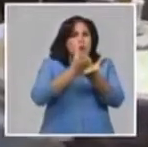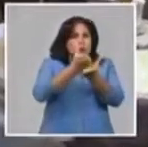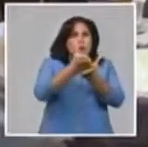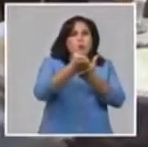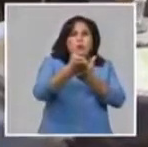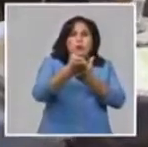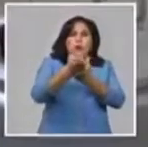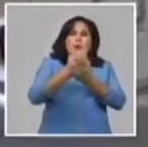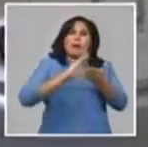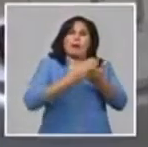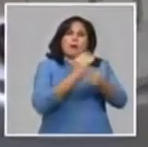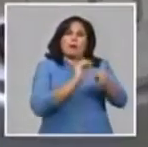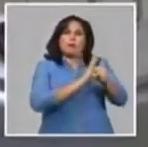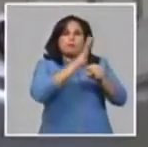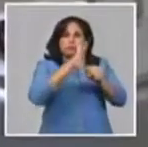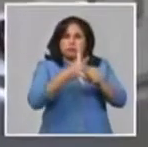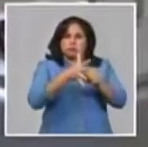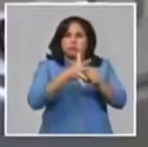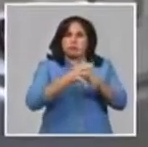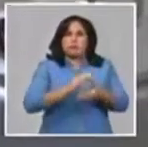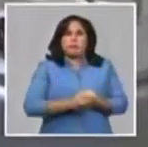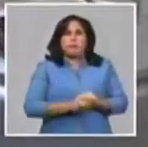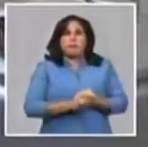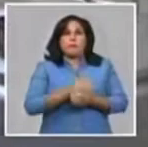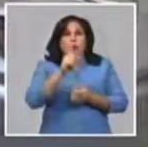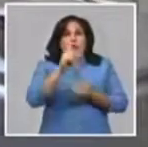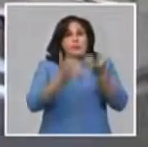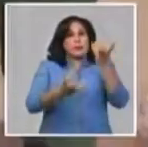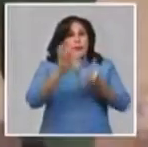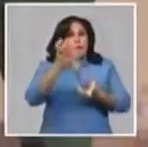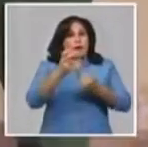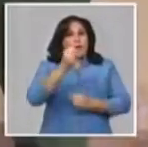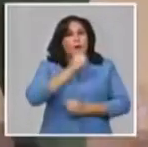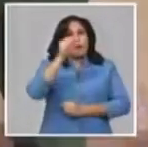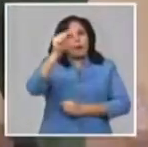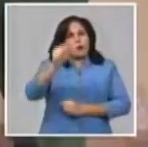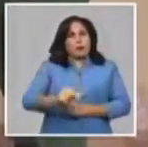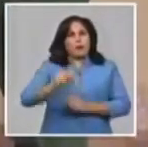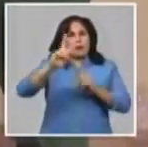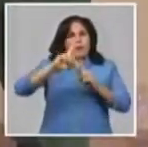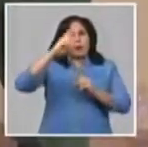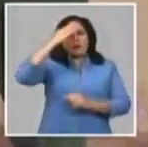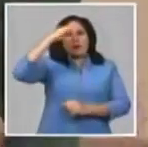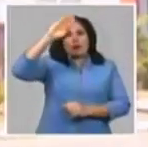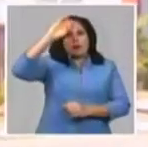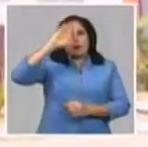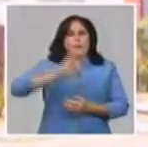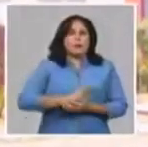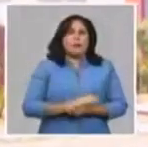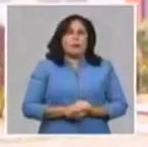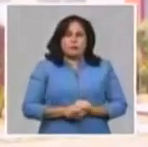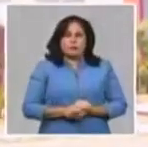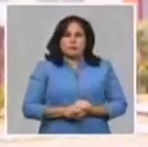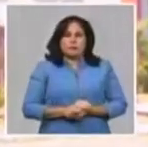protagonismo en la porfía contra la COVID-19. Desde Cienfuegos, Carlos Ernesto Chaviano, Sistema Informativo de la Televisión Cubana.